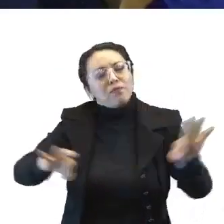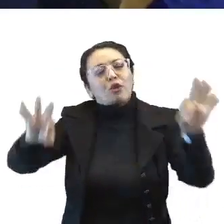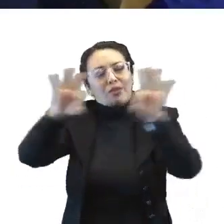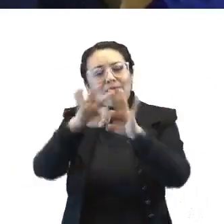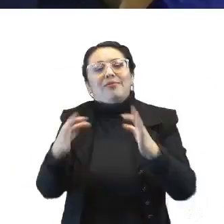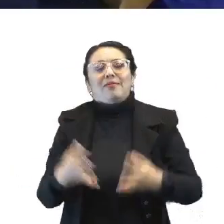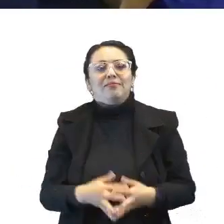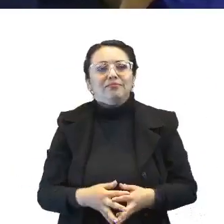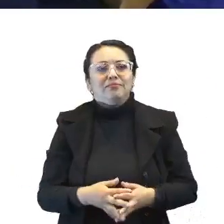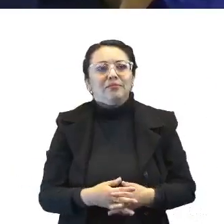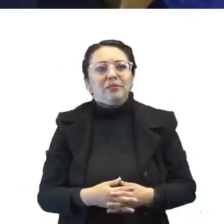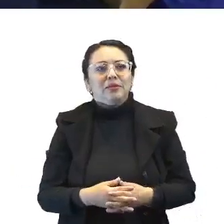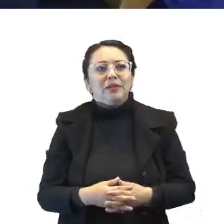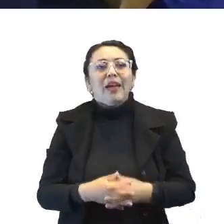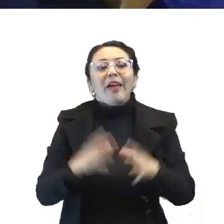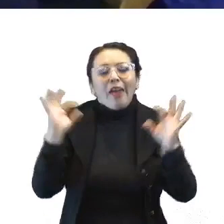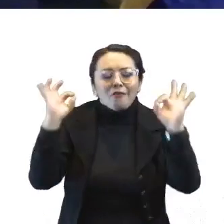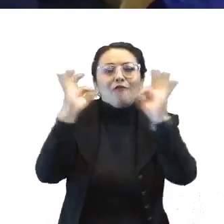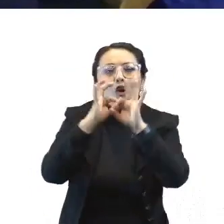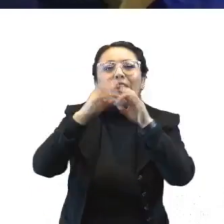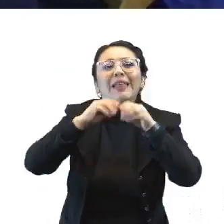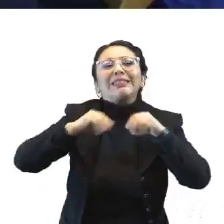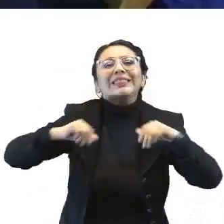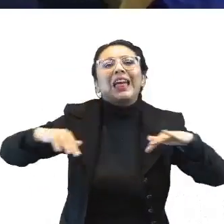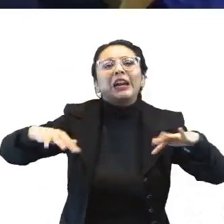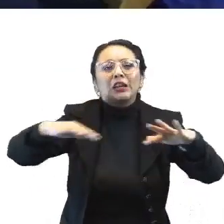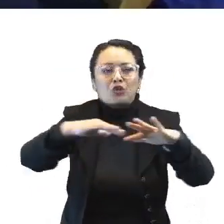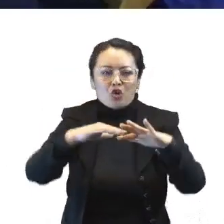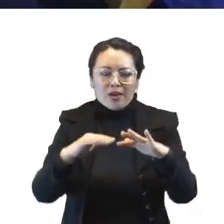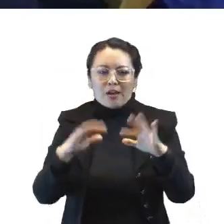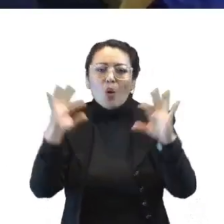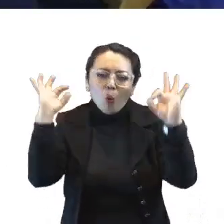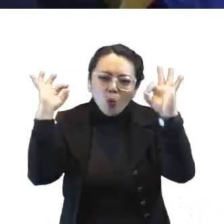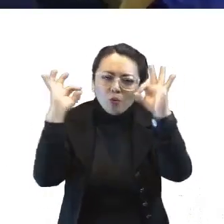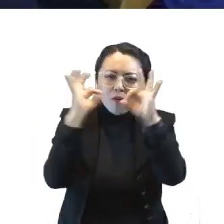dicho, territorial, un enfoque